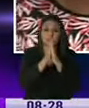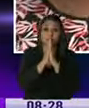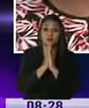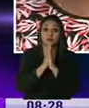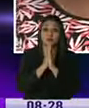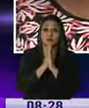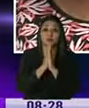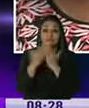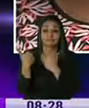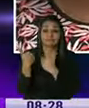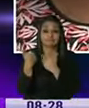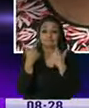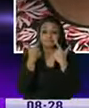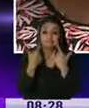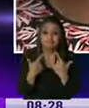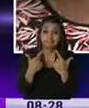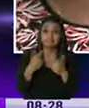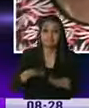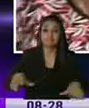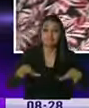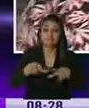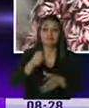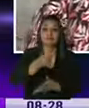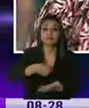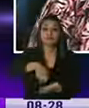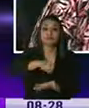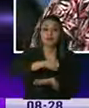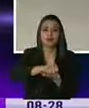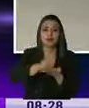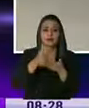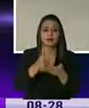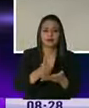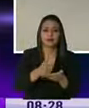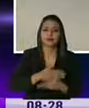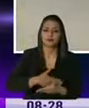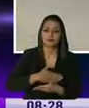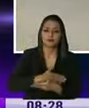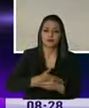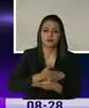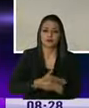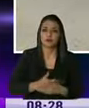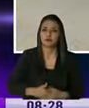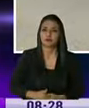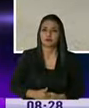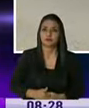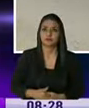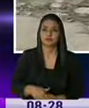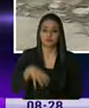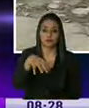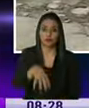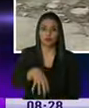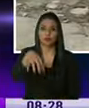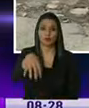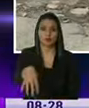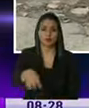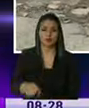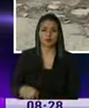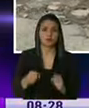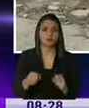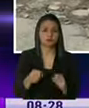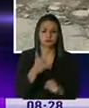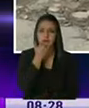de la intermediación para este sector de la ciudad. Es en Solanda, para que les ayuden, por favor. Están a mal dormir, a mal traer, a